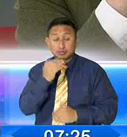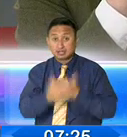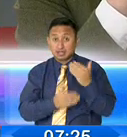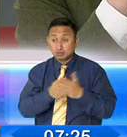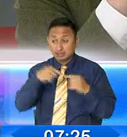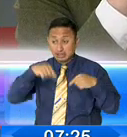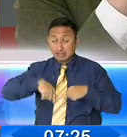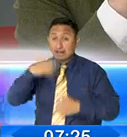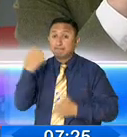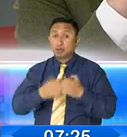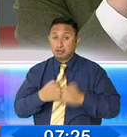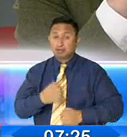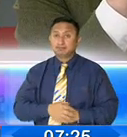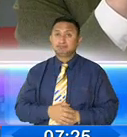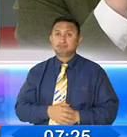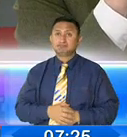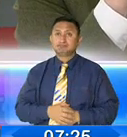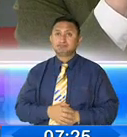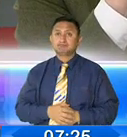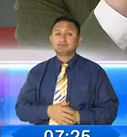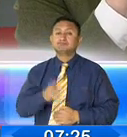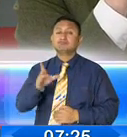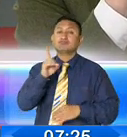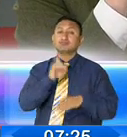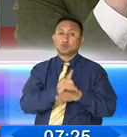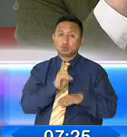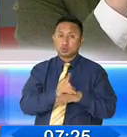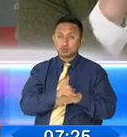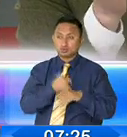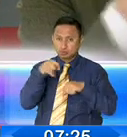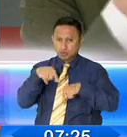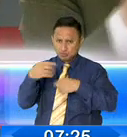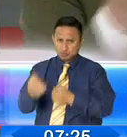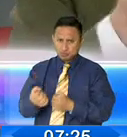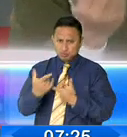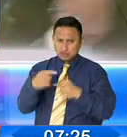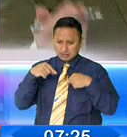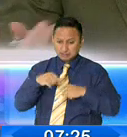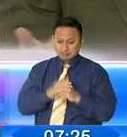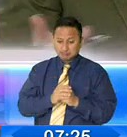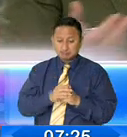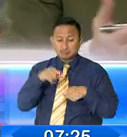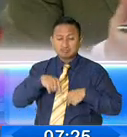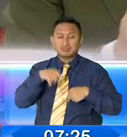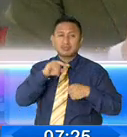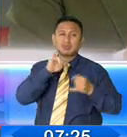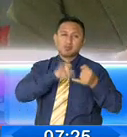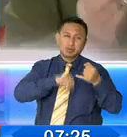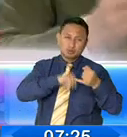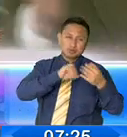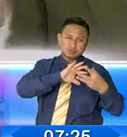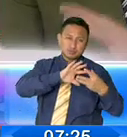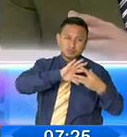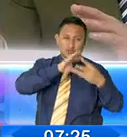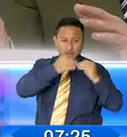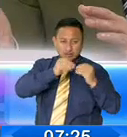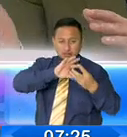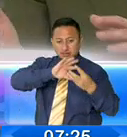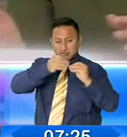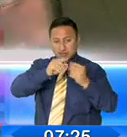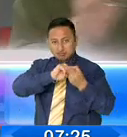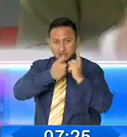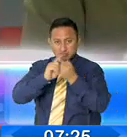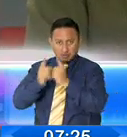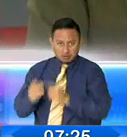situación epidemiológica. Ahora, doctor Simancas, viendo este panorama de esta constante mutación que tiene el virus desde su origen,